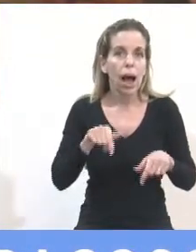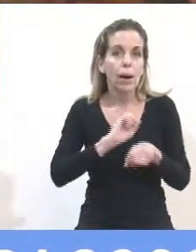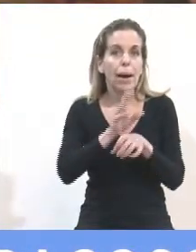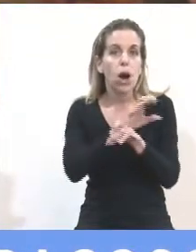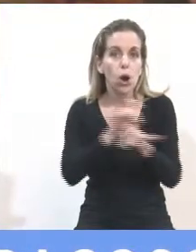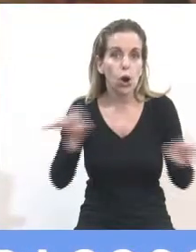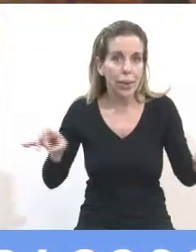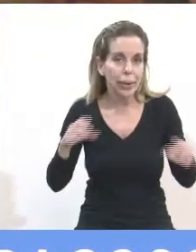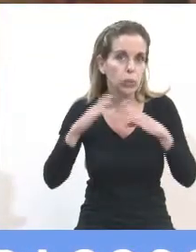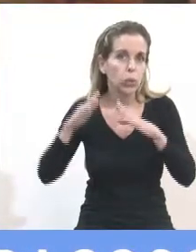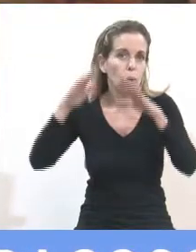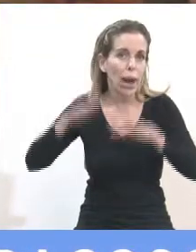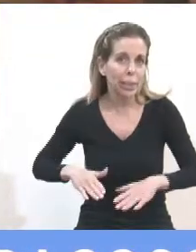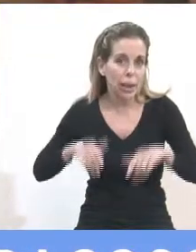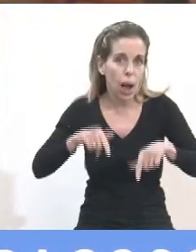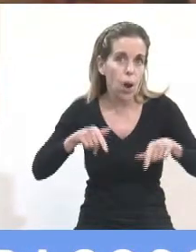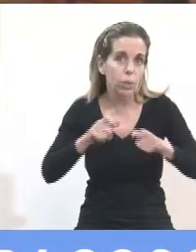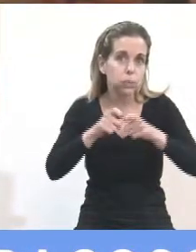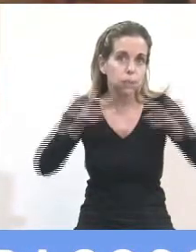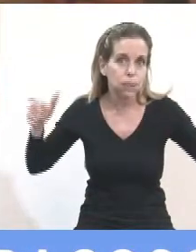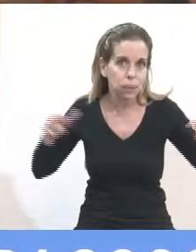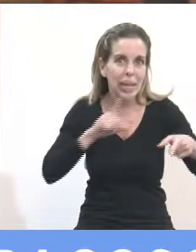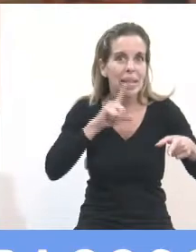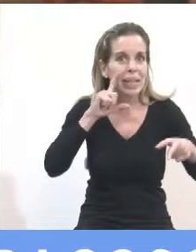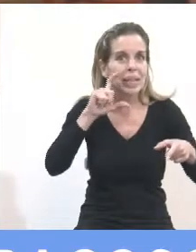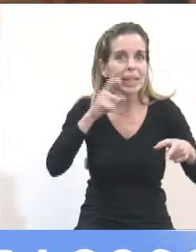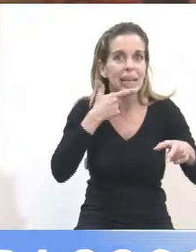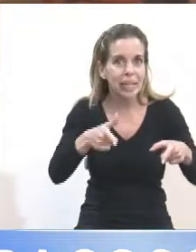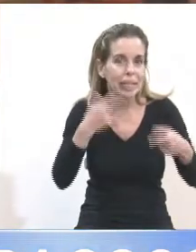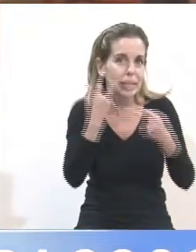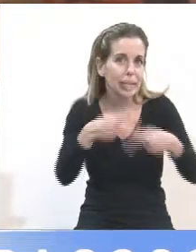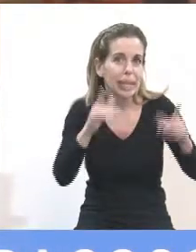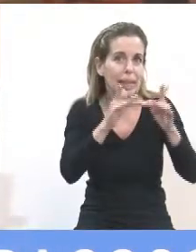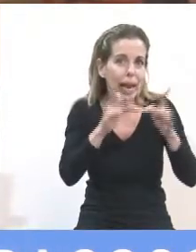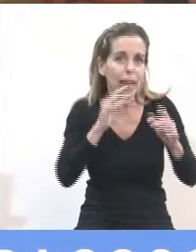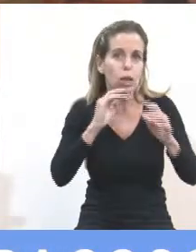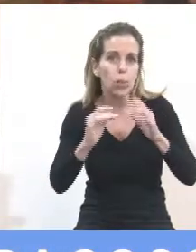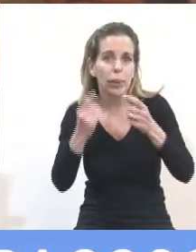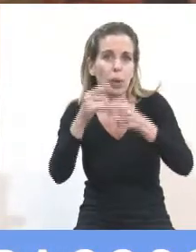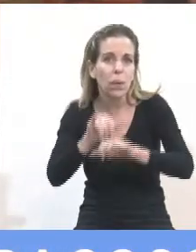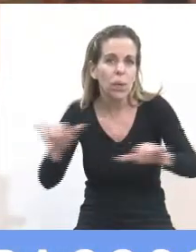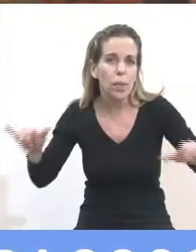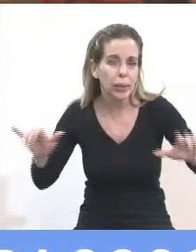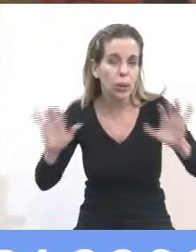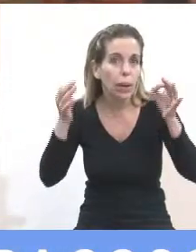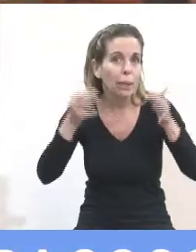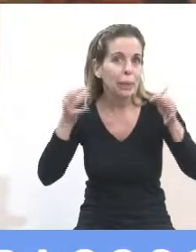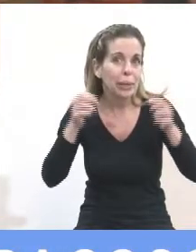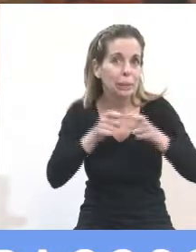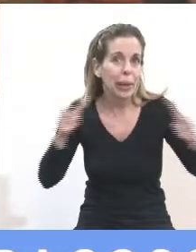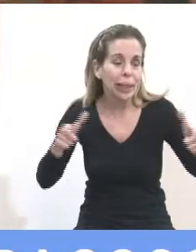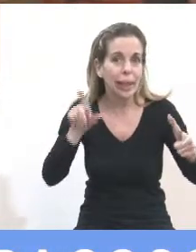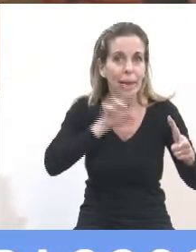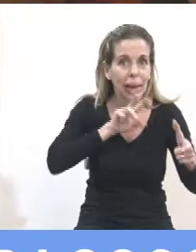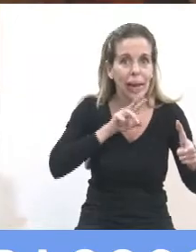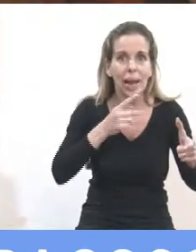pandemia que atravesamos, este uso se ha multiplicado en todas las edades y muy especialmente en las niñas, en los